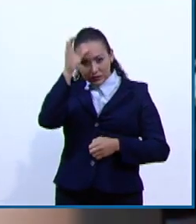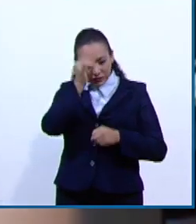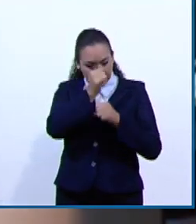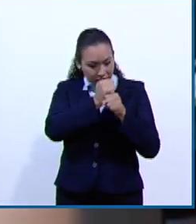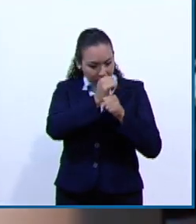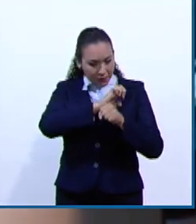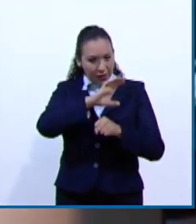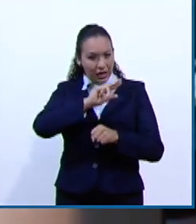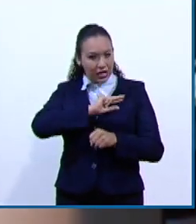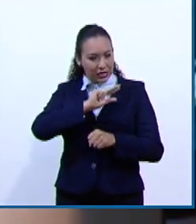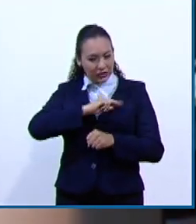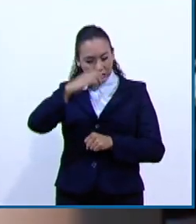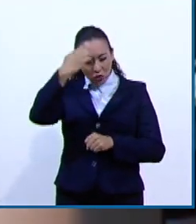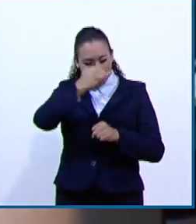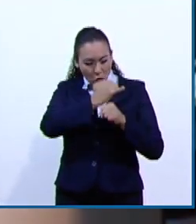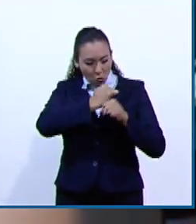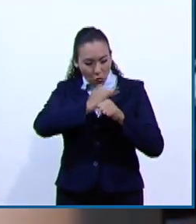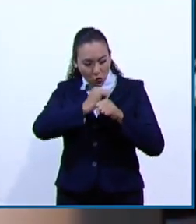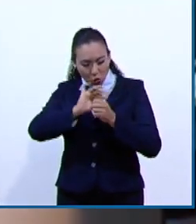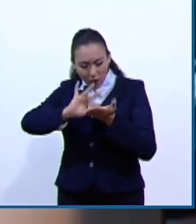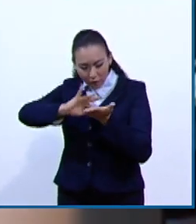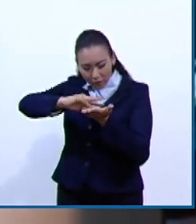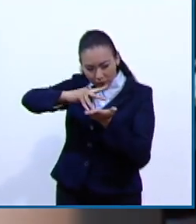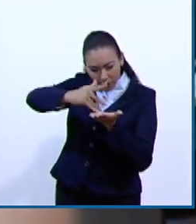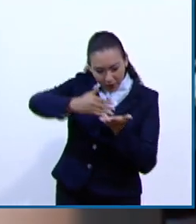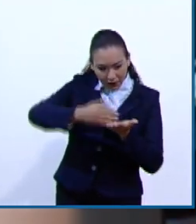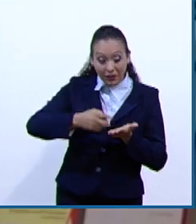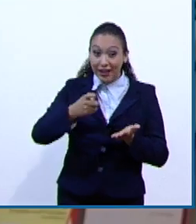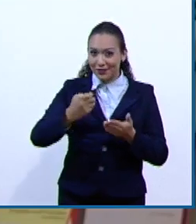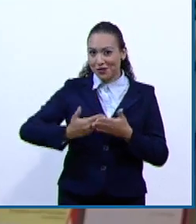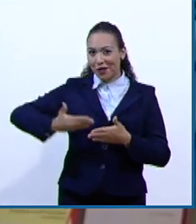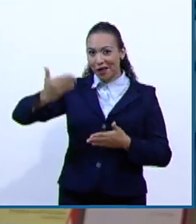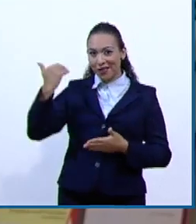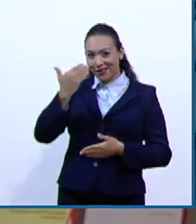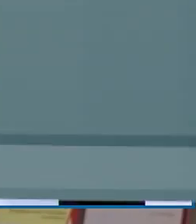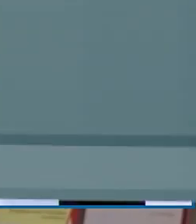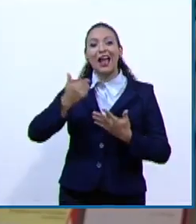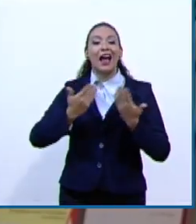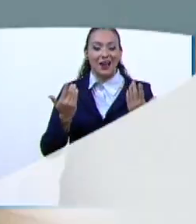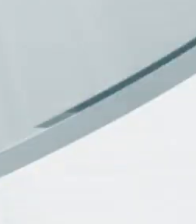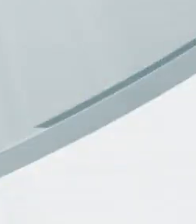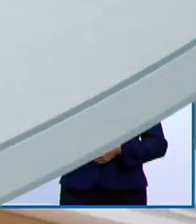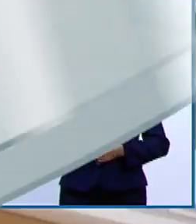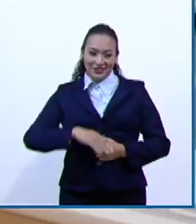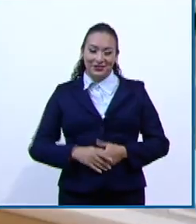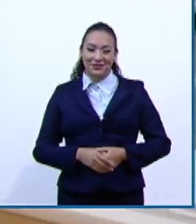permitido consolidar algunas herramientas que en el pasado no se podían determinar.